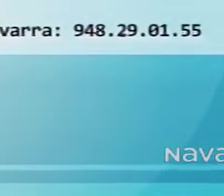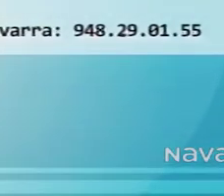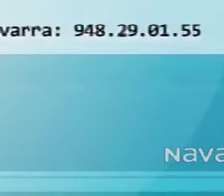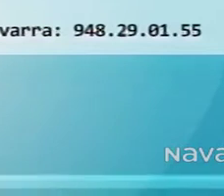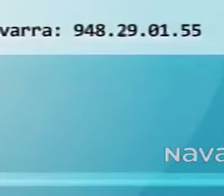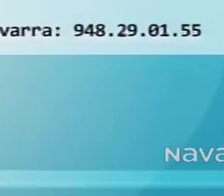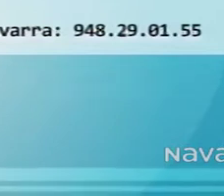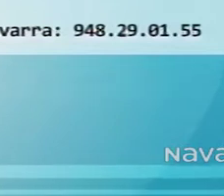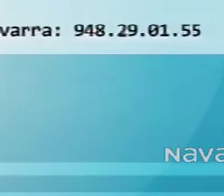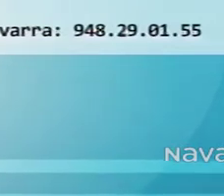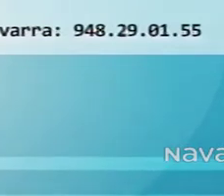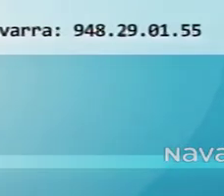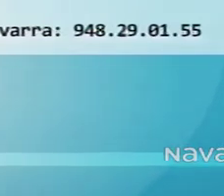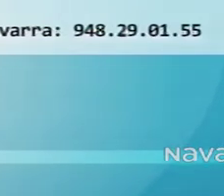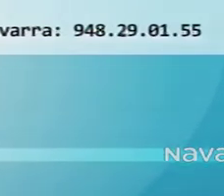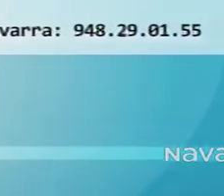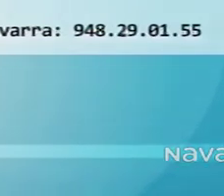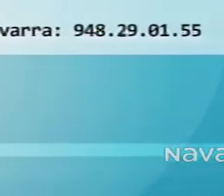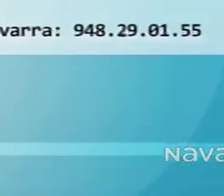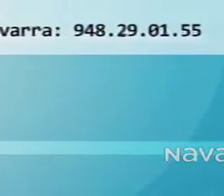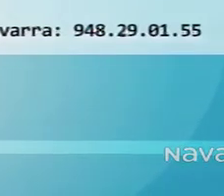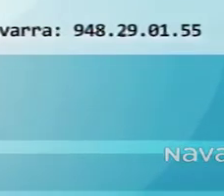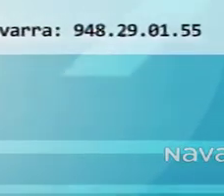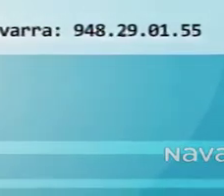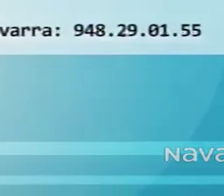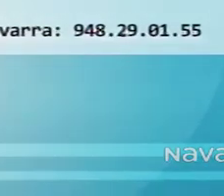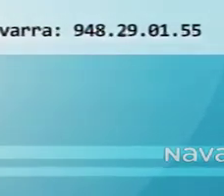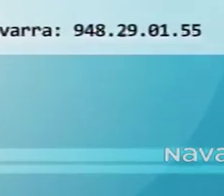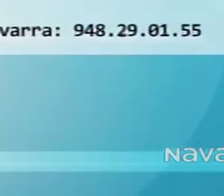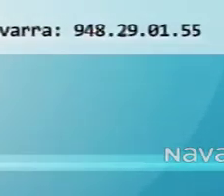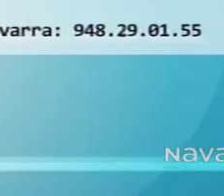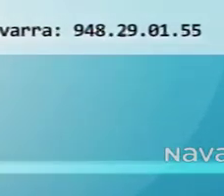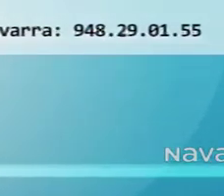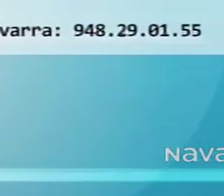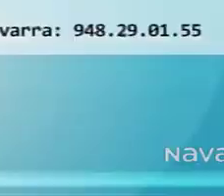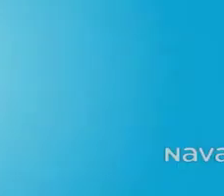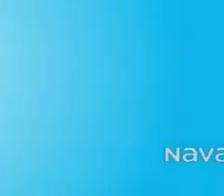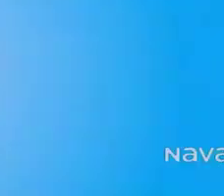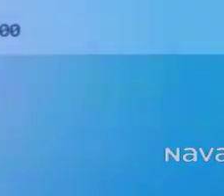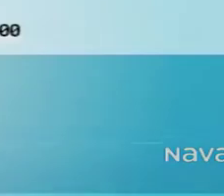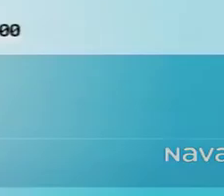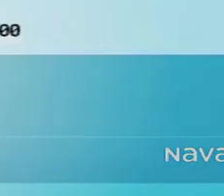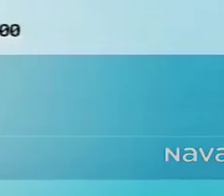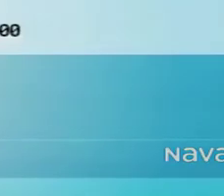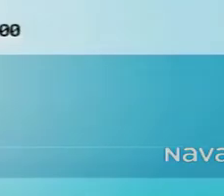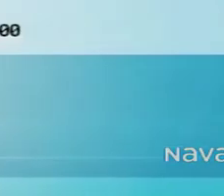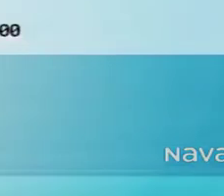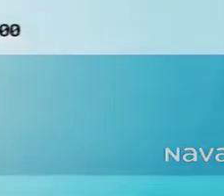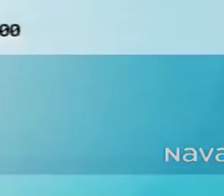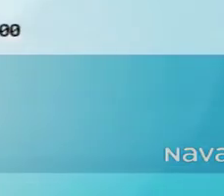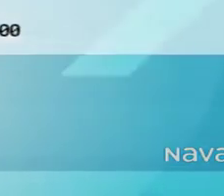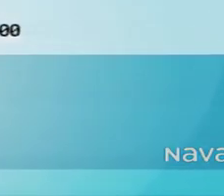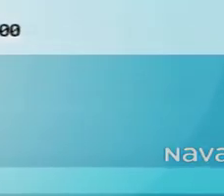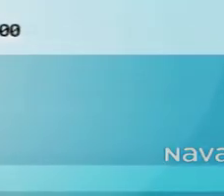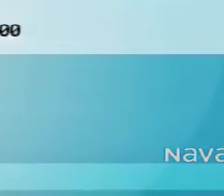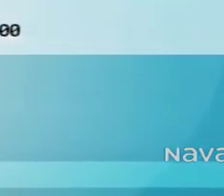cambios que se están produciendo, la nueva competitividad global y los desafíos empresariales. La Confederación